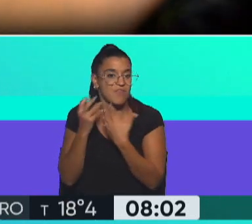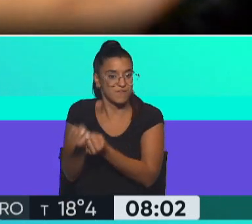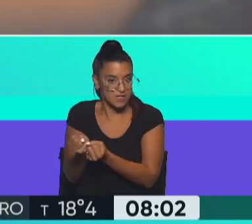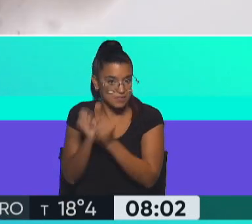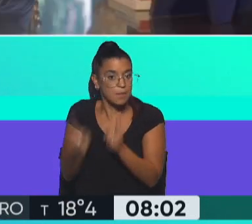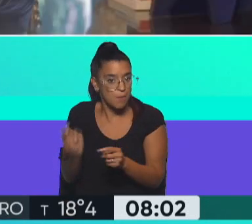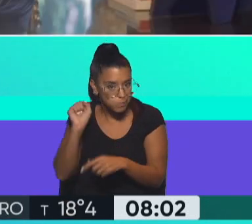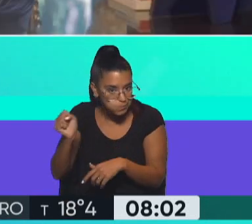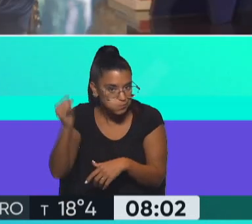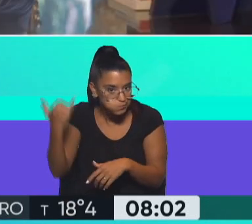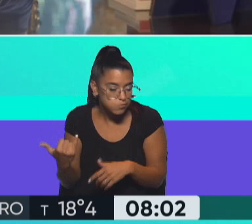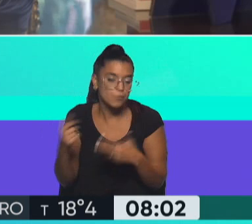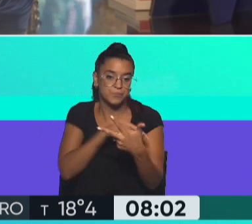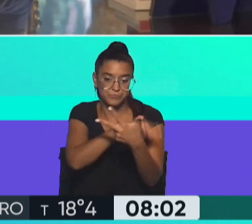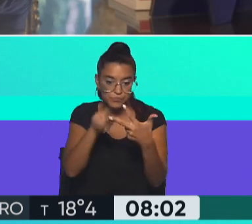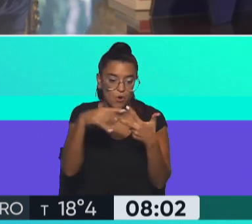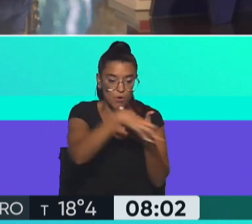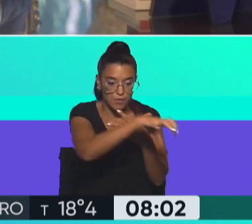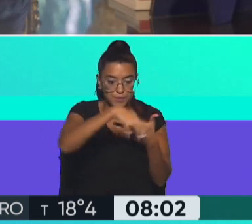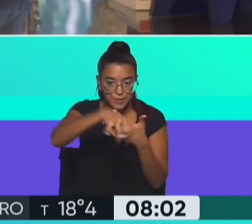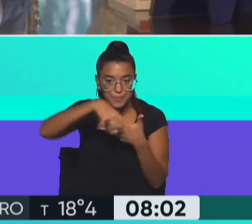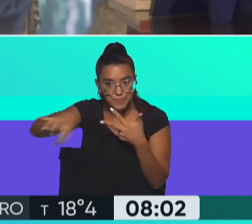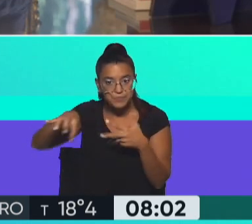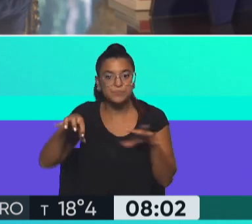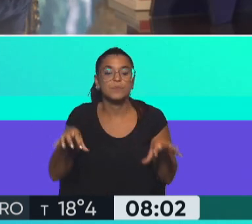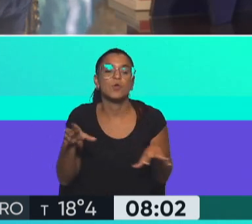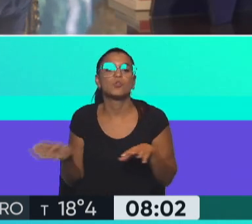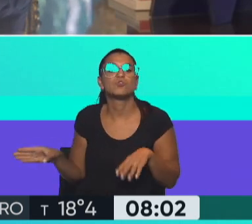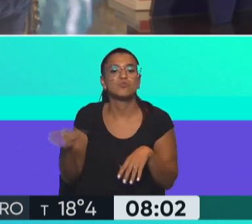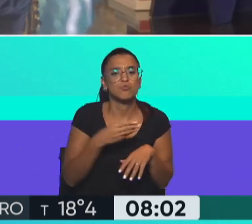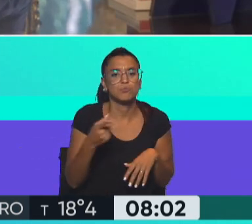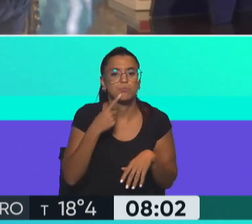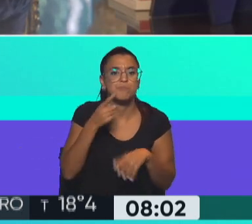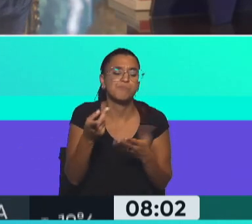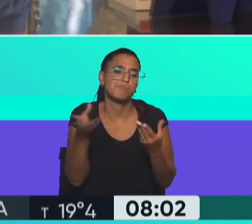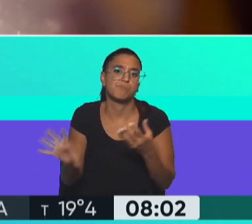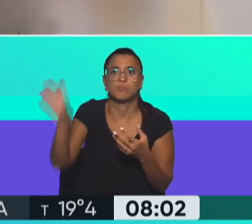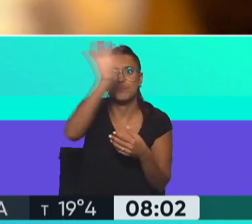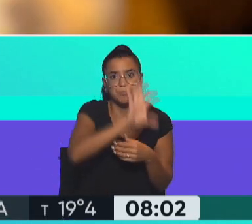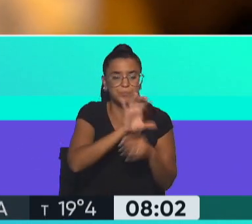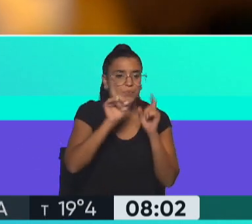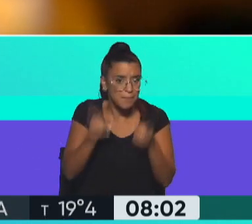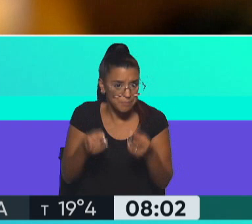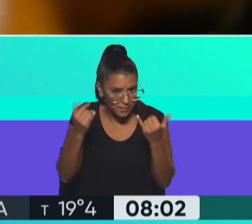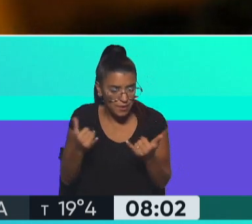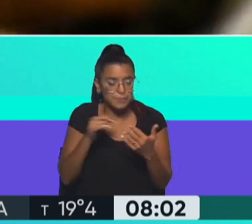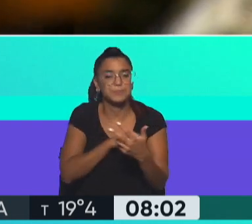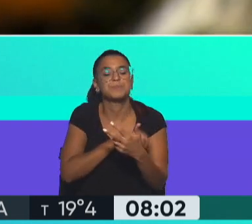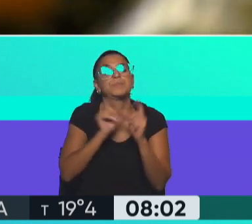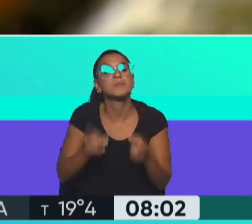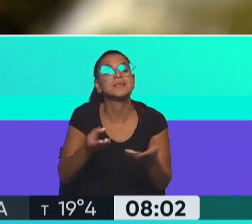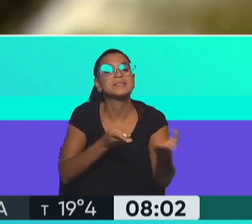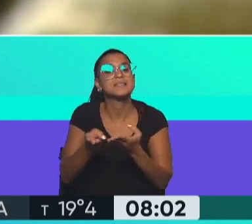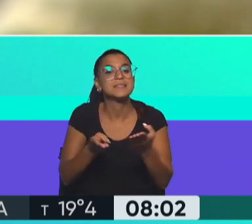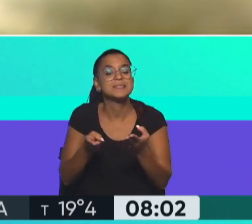también existe, todos los organismos de inteligencia que están desparramados por decenas de lugares en todo el país. Y además establece un sistema